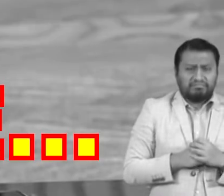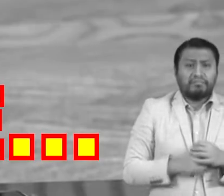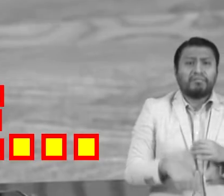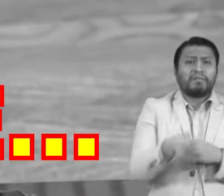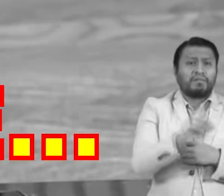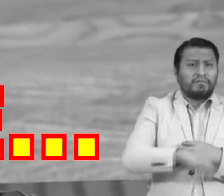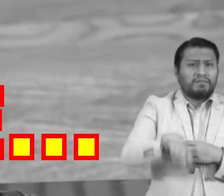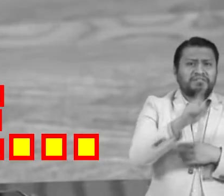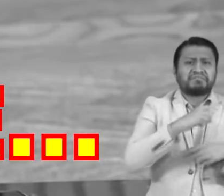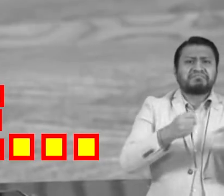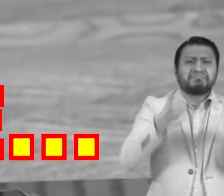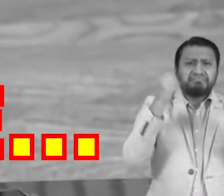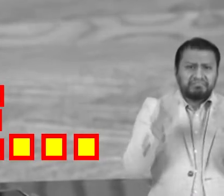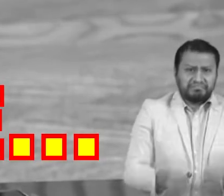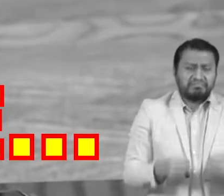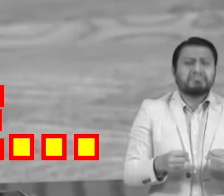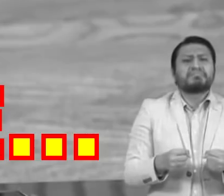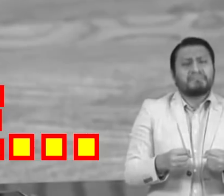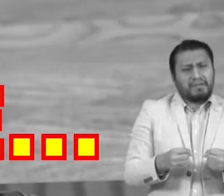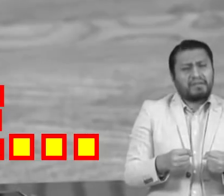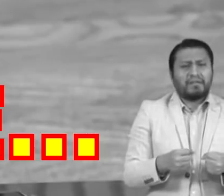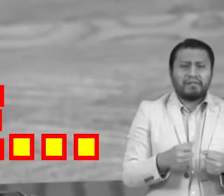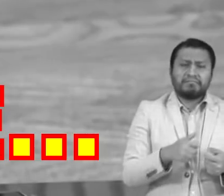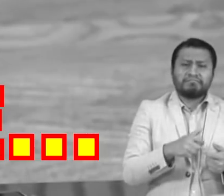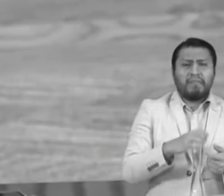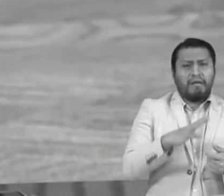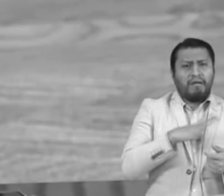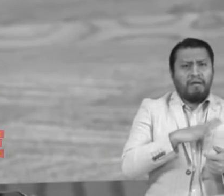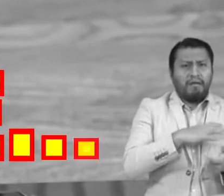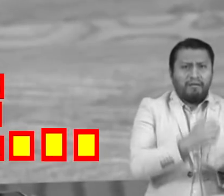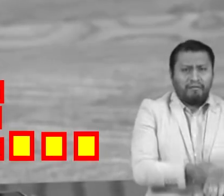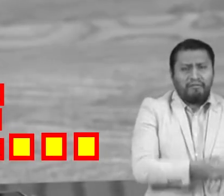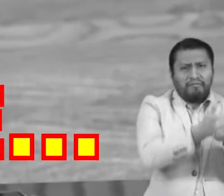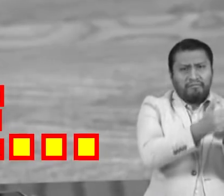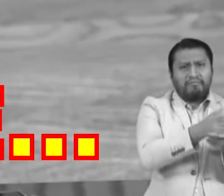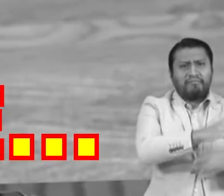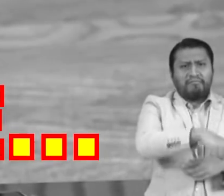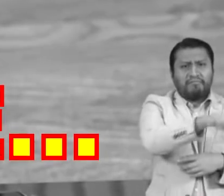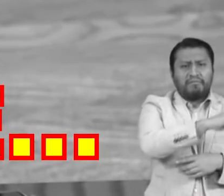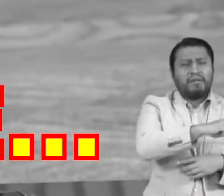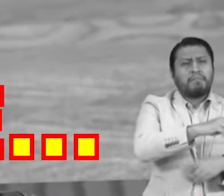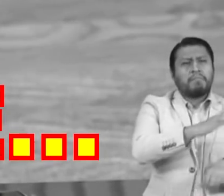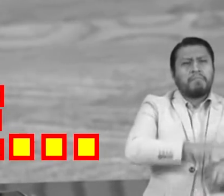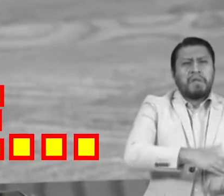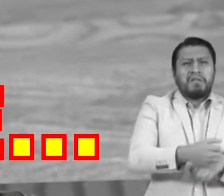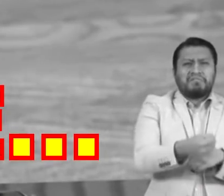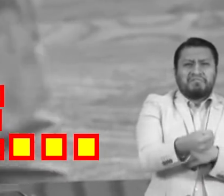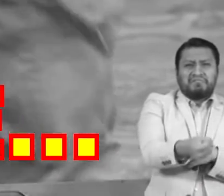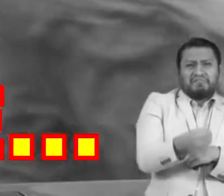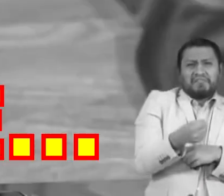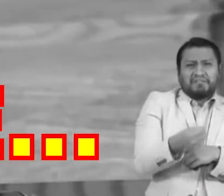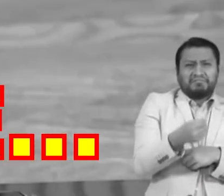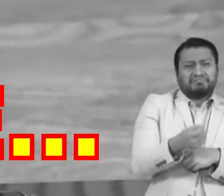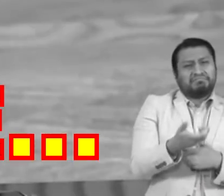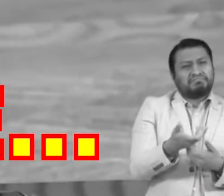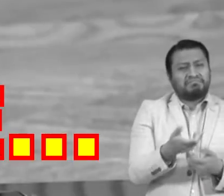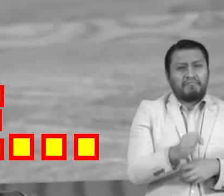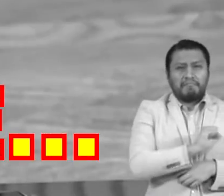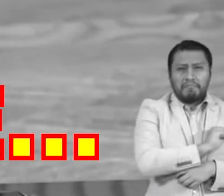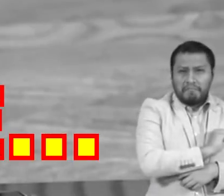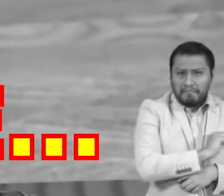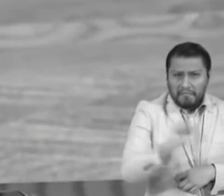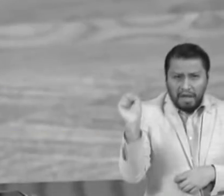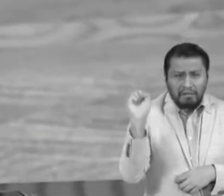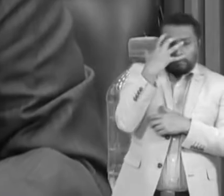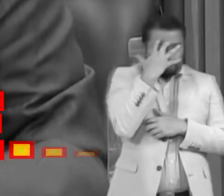brazos y ponerse al servicio de la reacción más oscura y contraria a los intereses